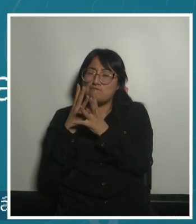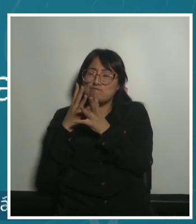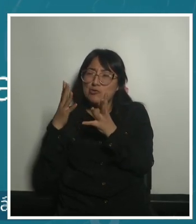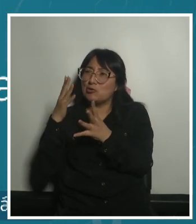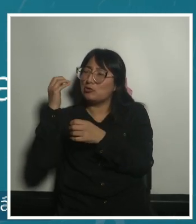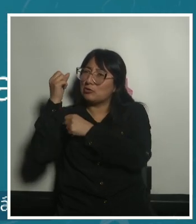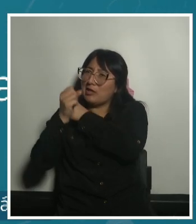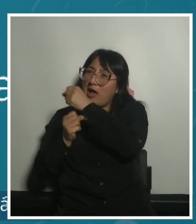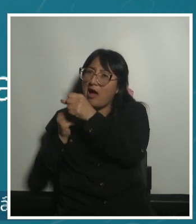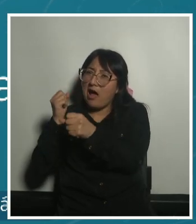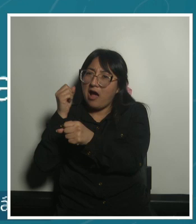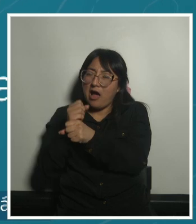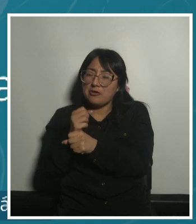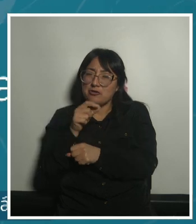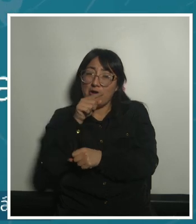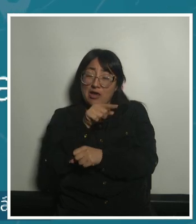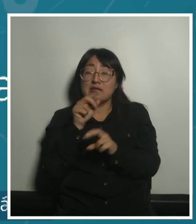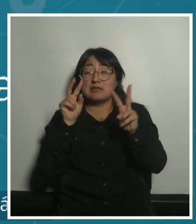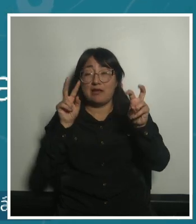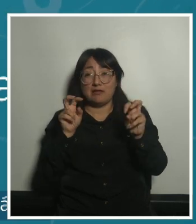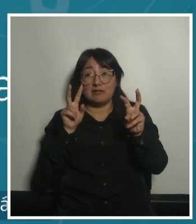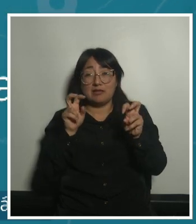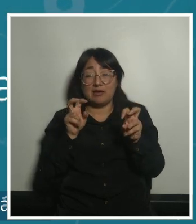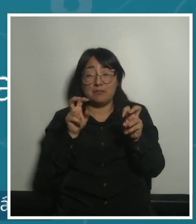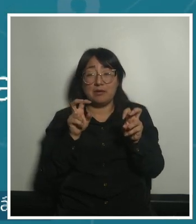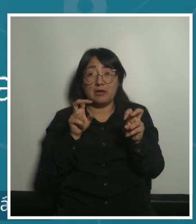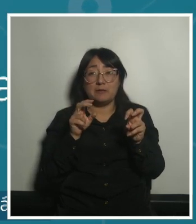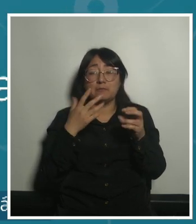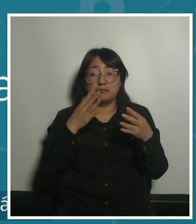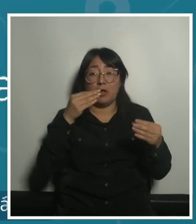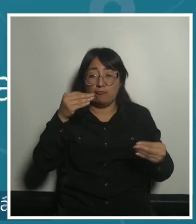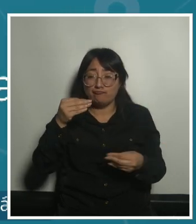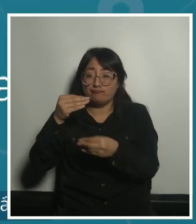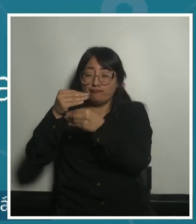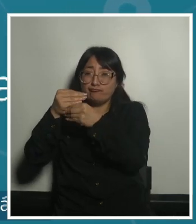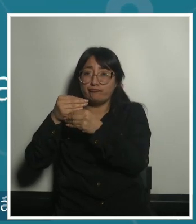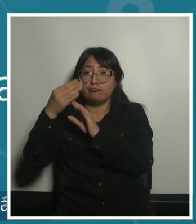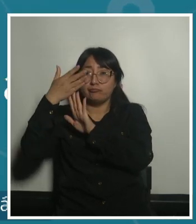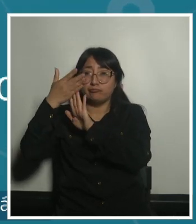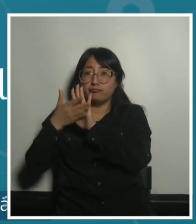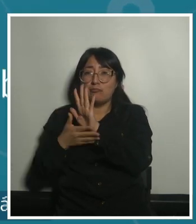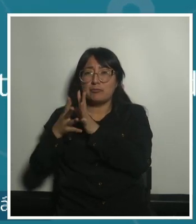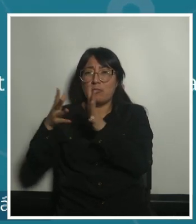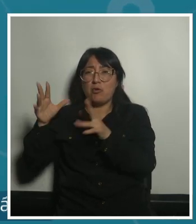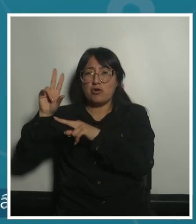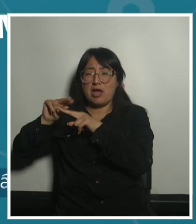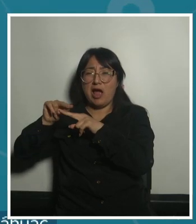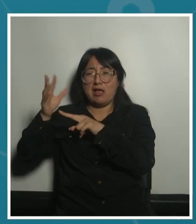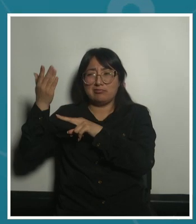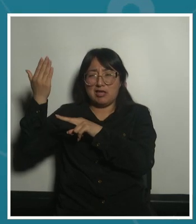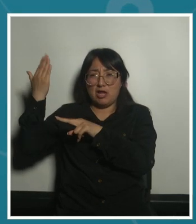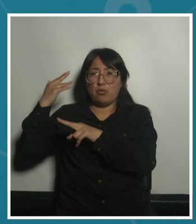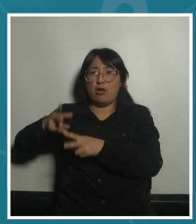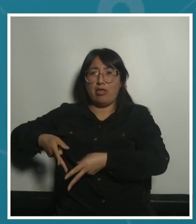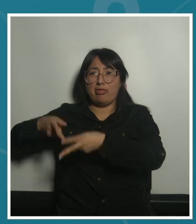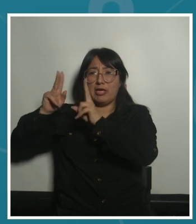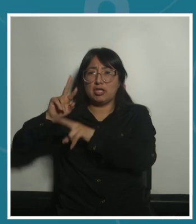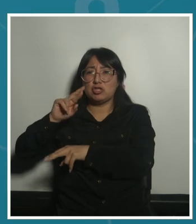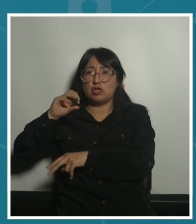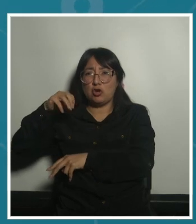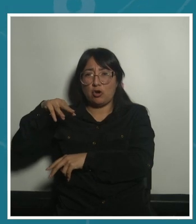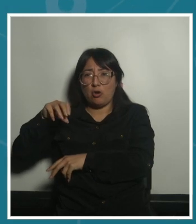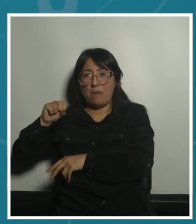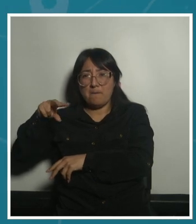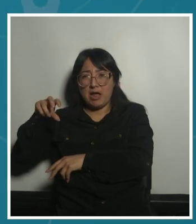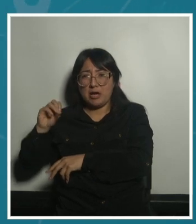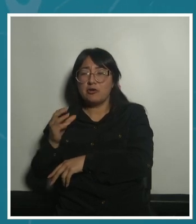años. Ha sido un tema también que está incorporado al derecho romano muy antiguo y que está también incorporado a la